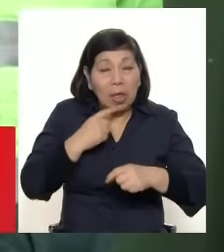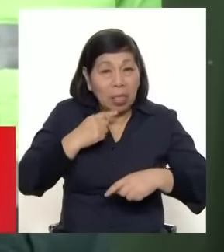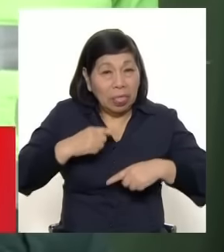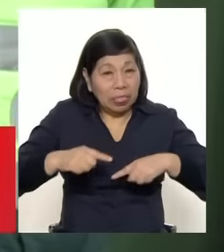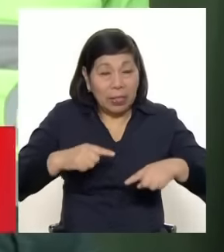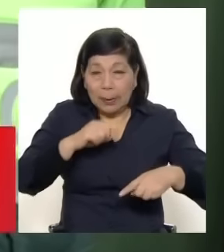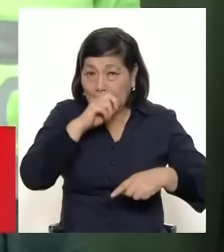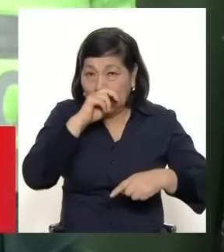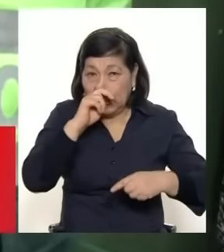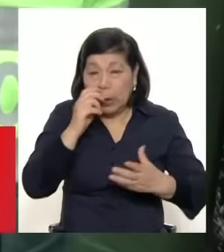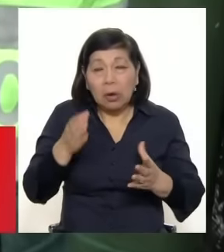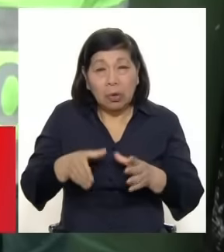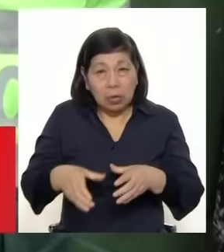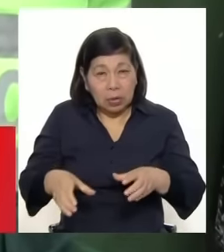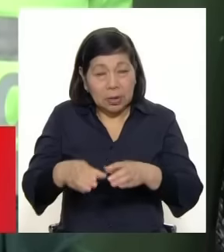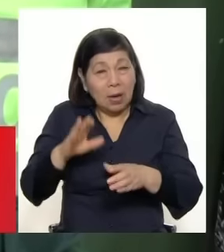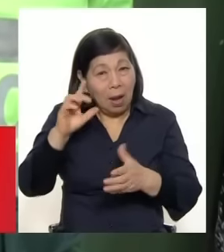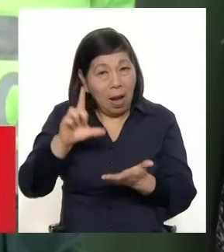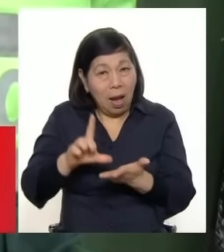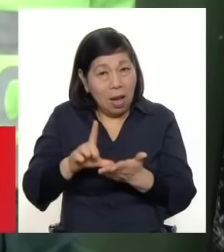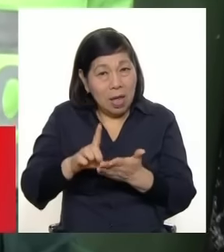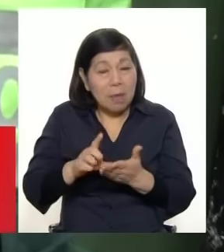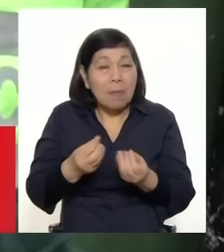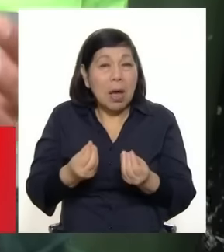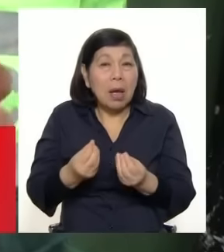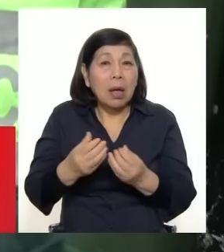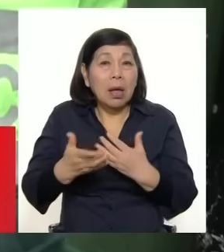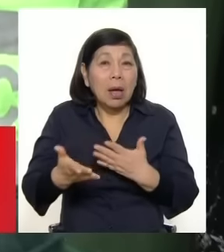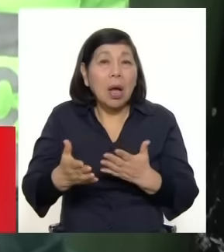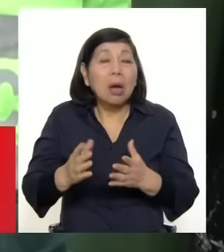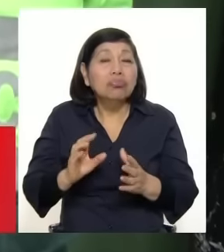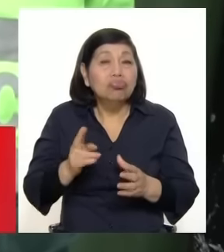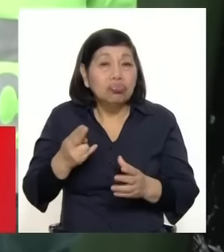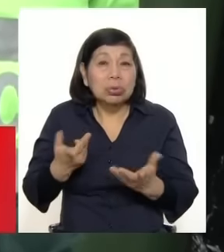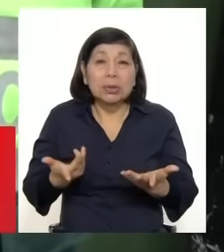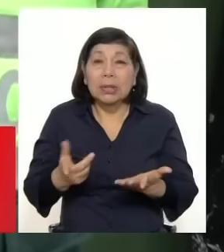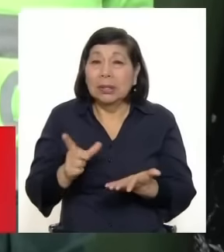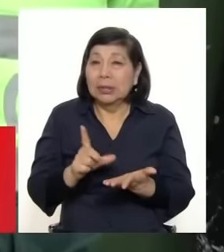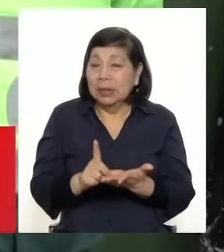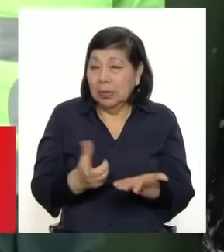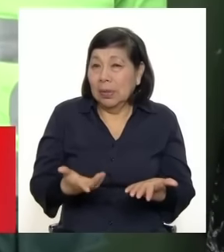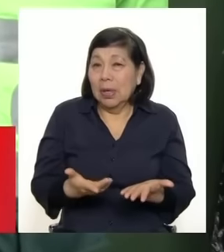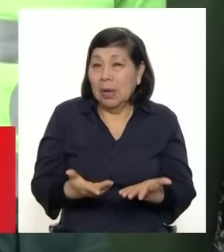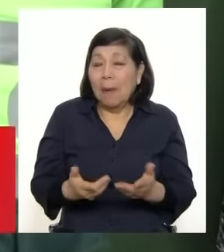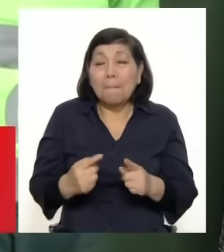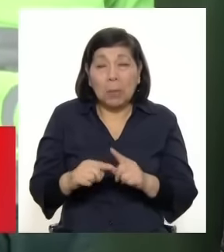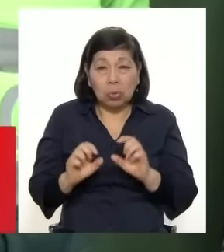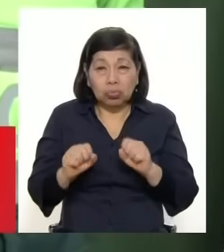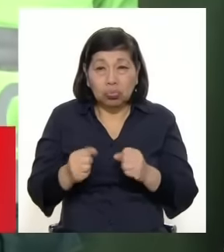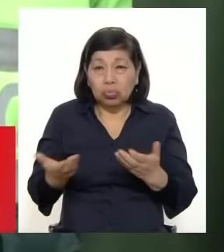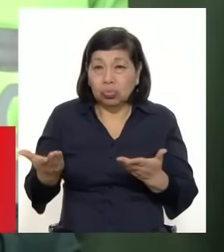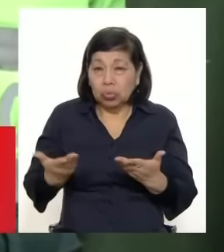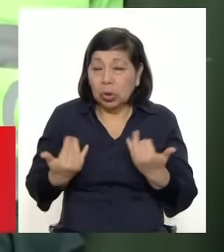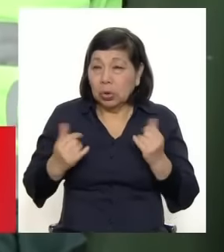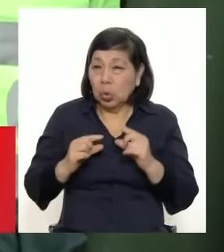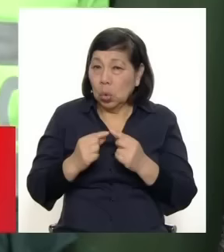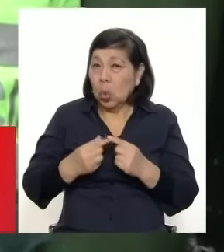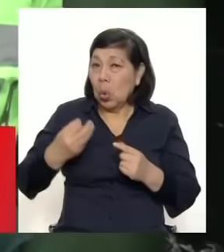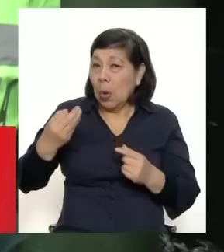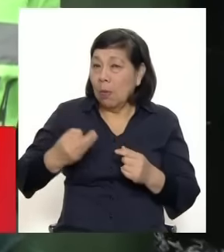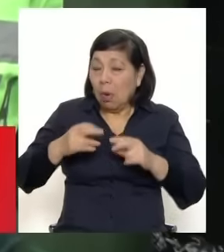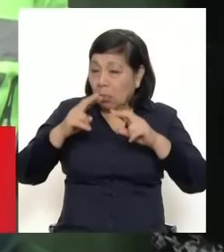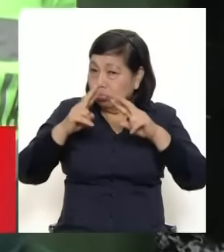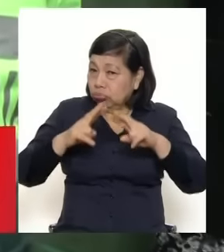denuncias, tanto en las comisarías de todo Lima, los departamentos de investigación criminal de Lima, como la de Pingre, confluyan en este grupo especial